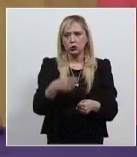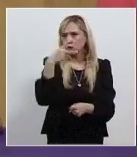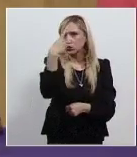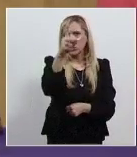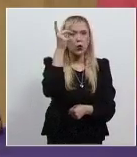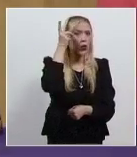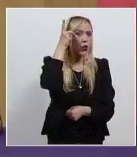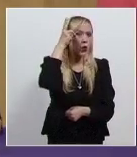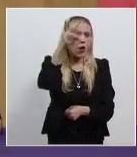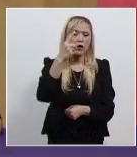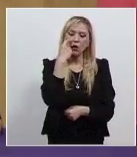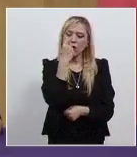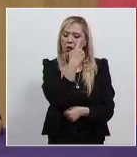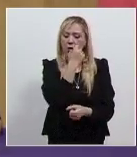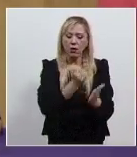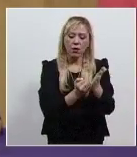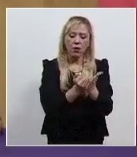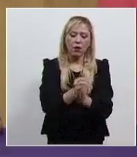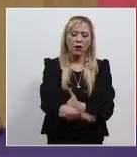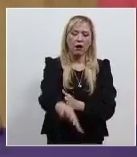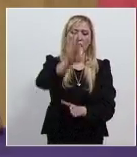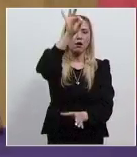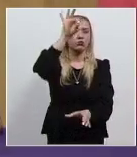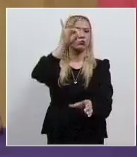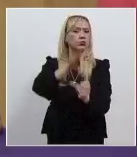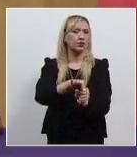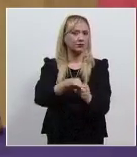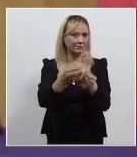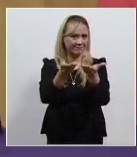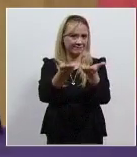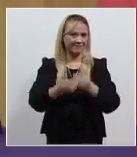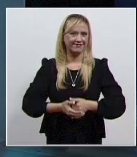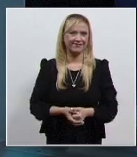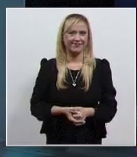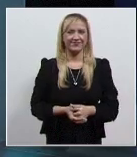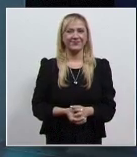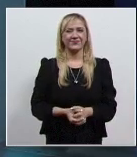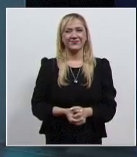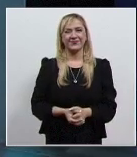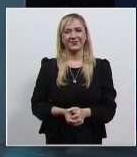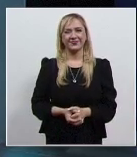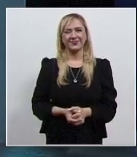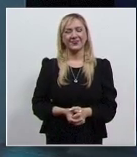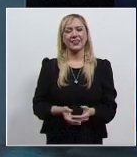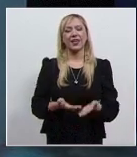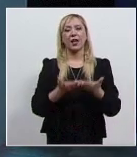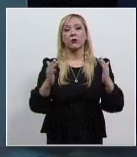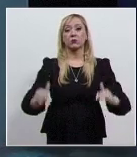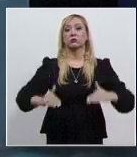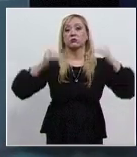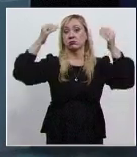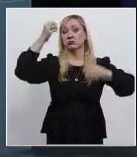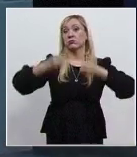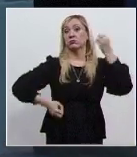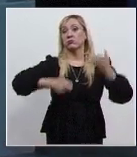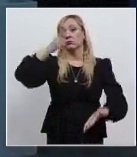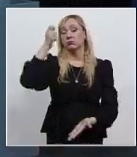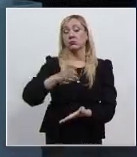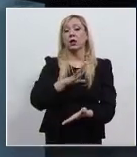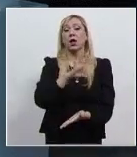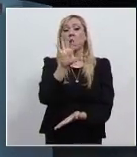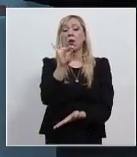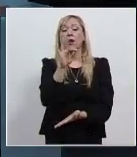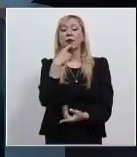democracia. Para el canal del Poder Judicial de la Federación, Jesús Daza. La Sala Superior resolvió cerca de 40 medios